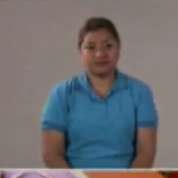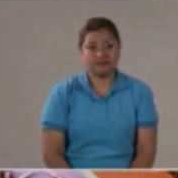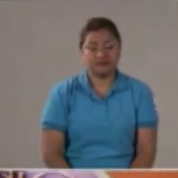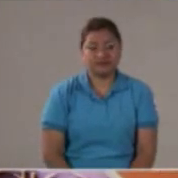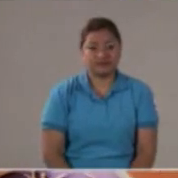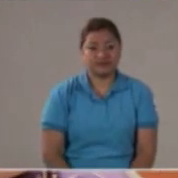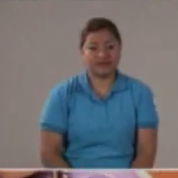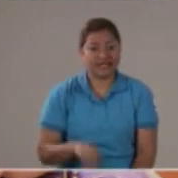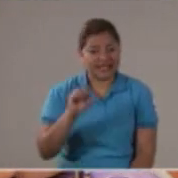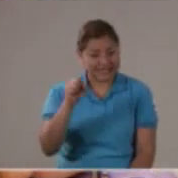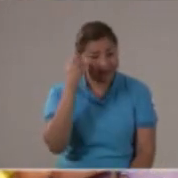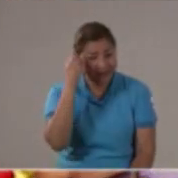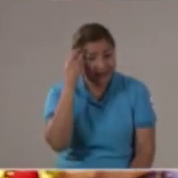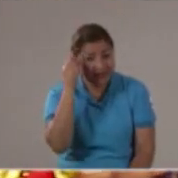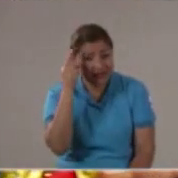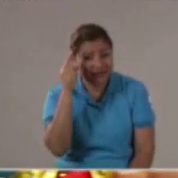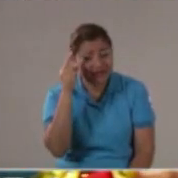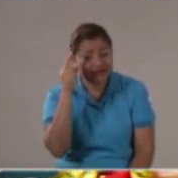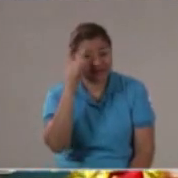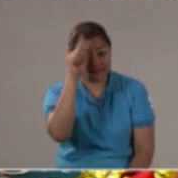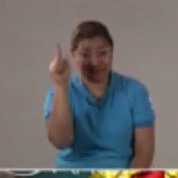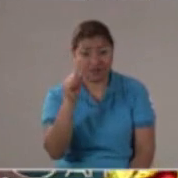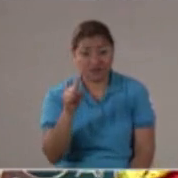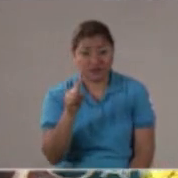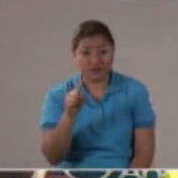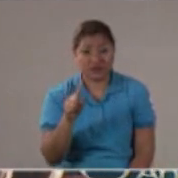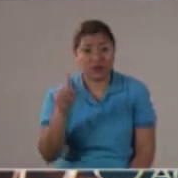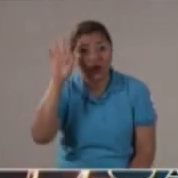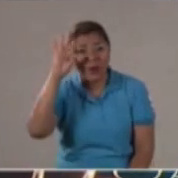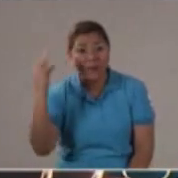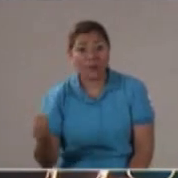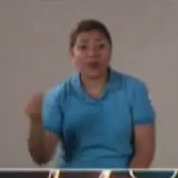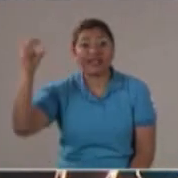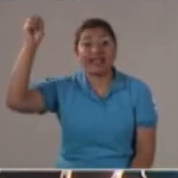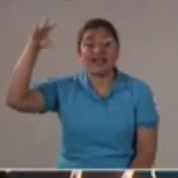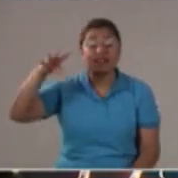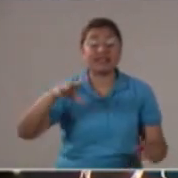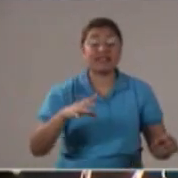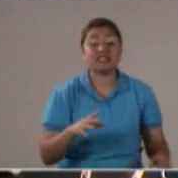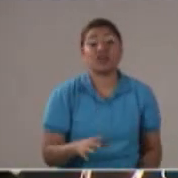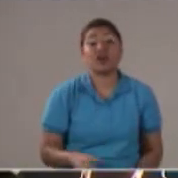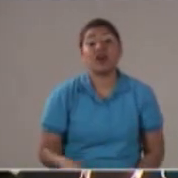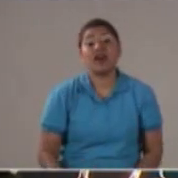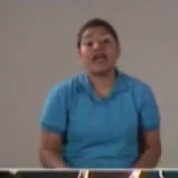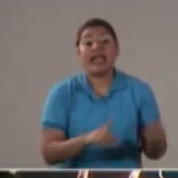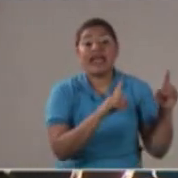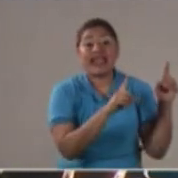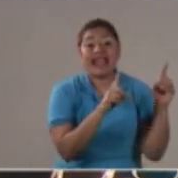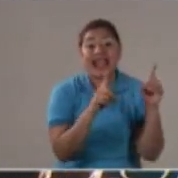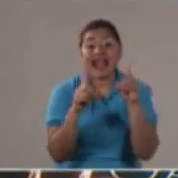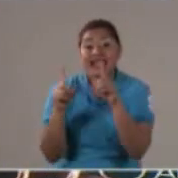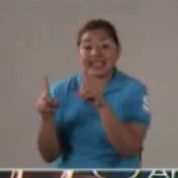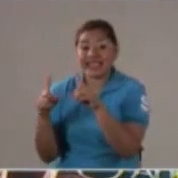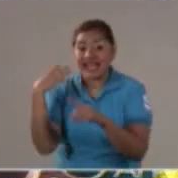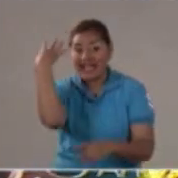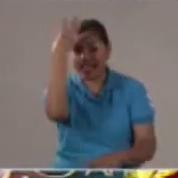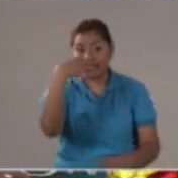Sí, me van a entender, va. La bendición debe ser guiada por el Espíritu Santo.